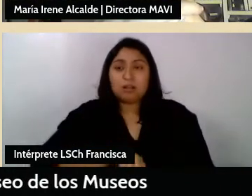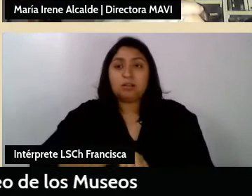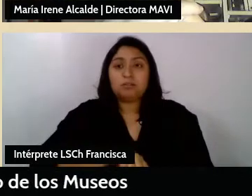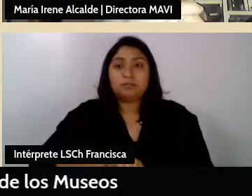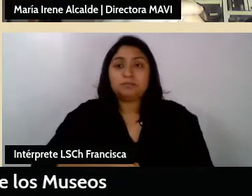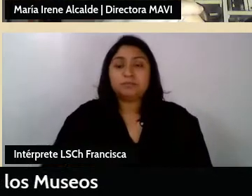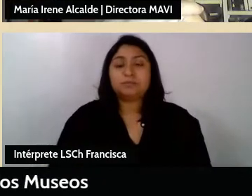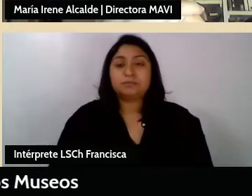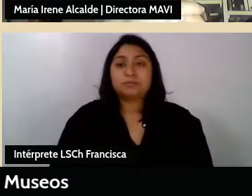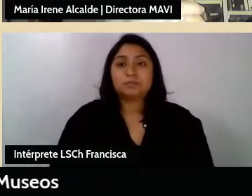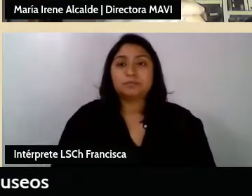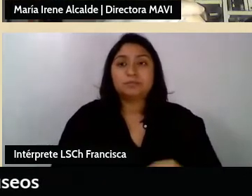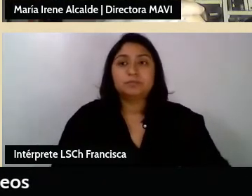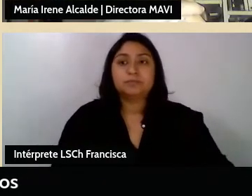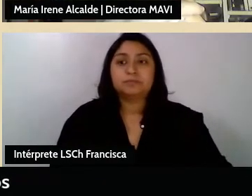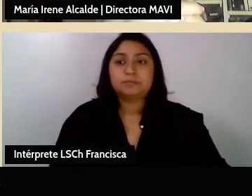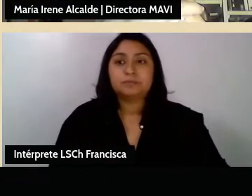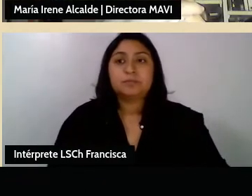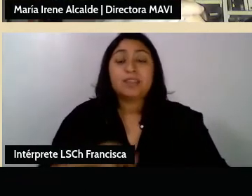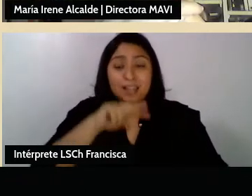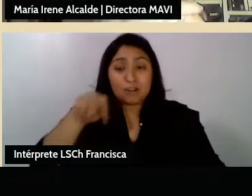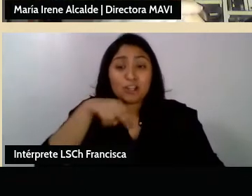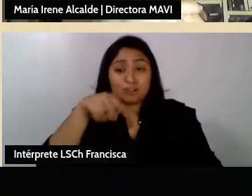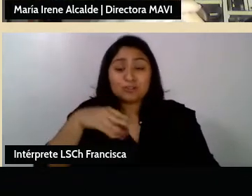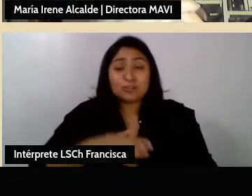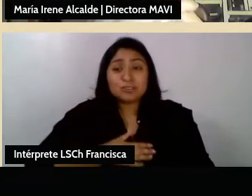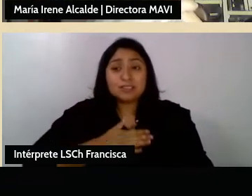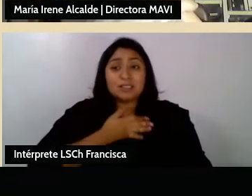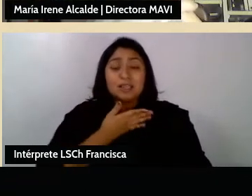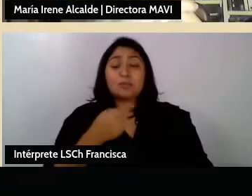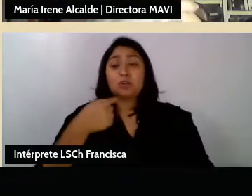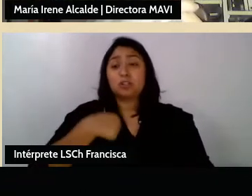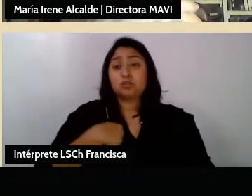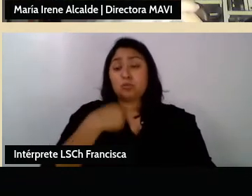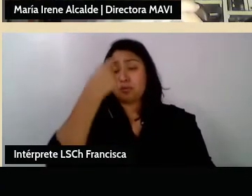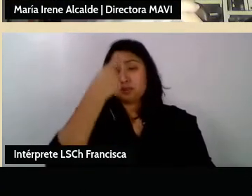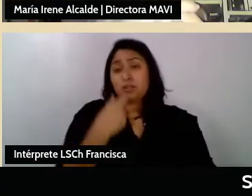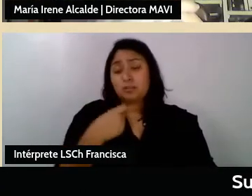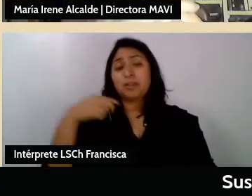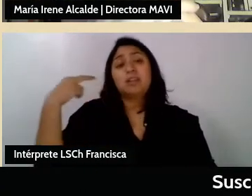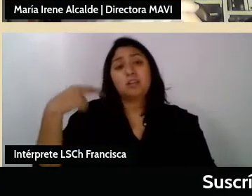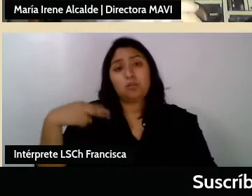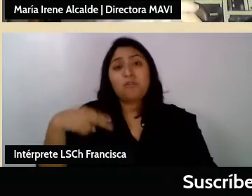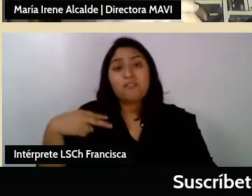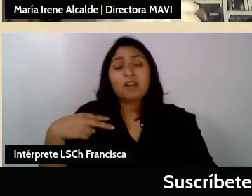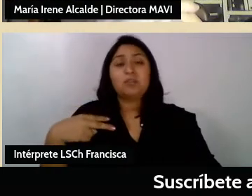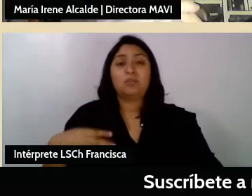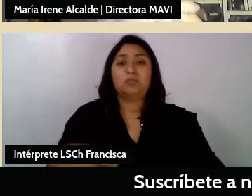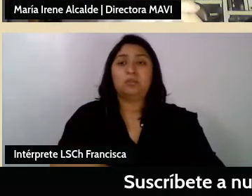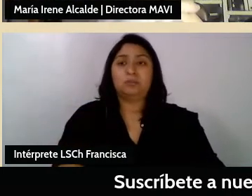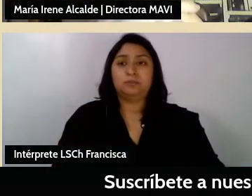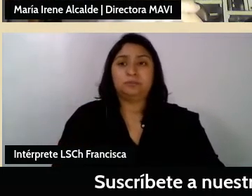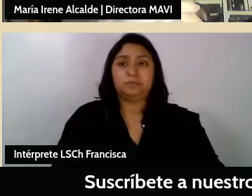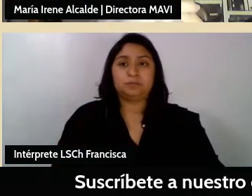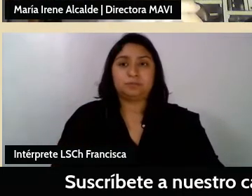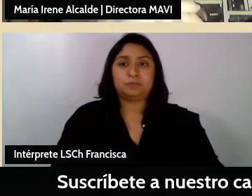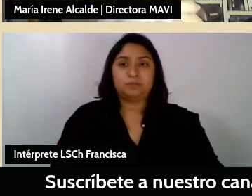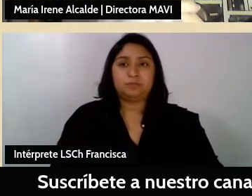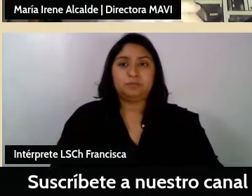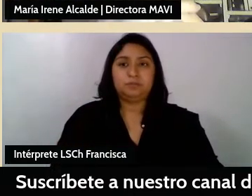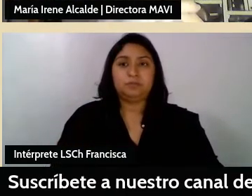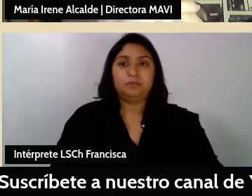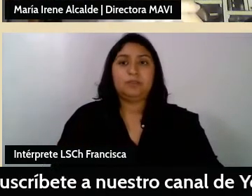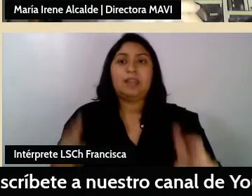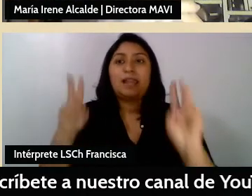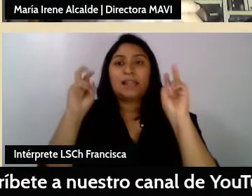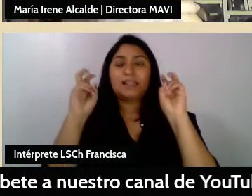netamente de nuestro sentir. Y eso para mí, yo personalmente lo valoro mucho, como más como en todo este ámbito como laboral,